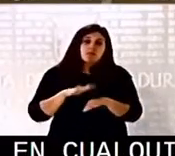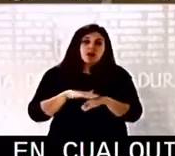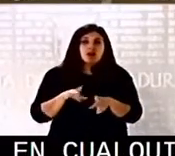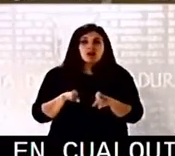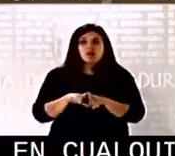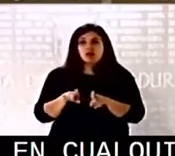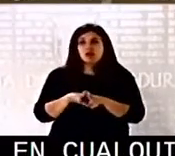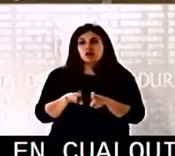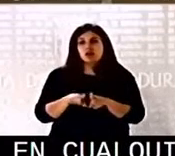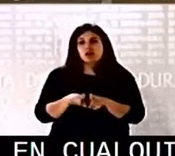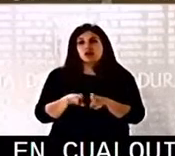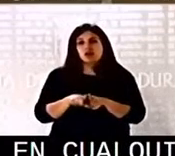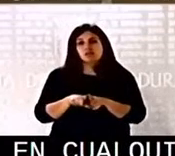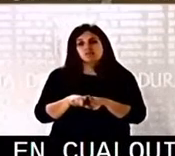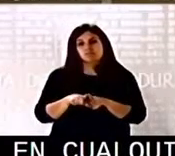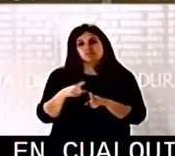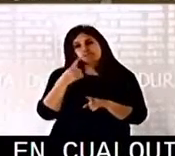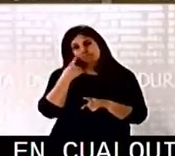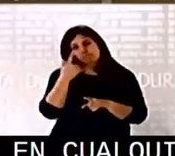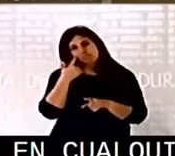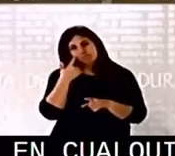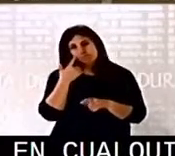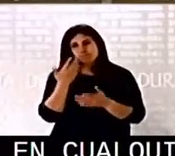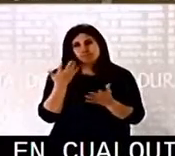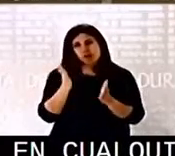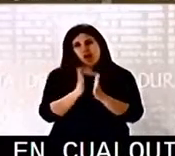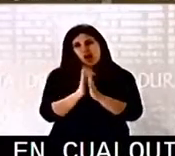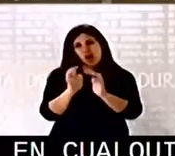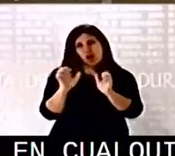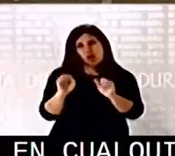un acuerdo